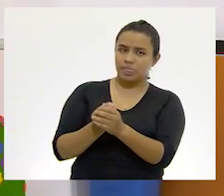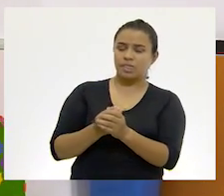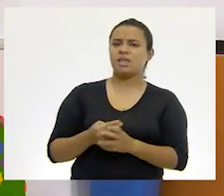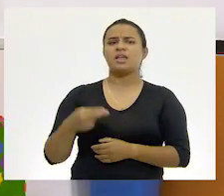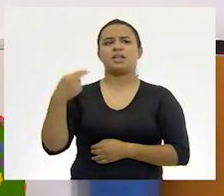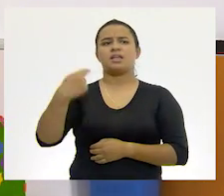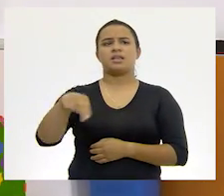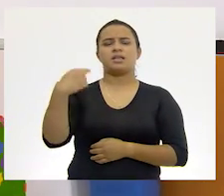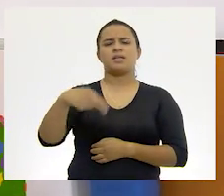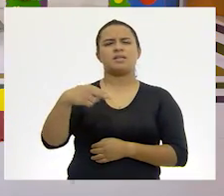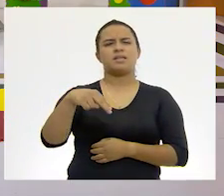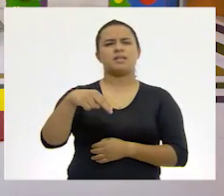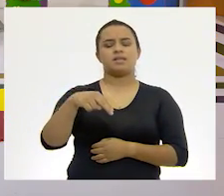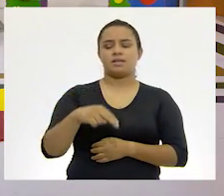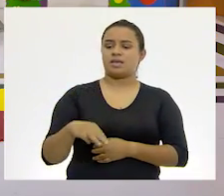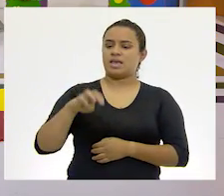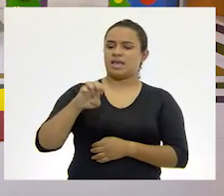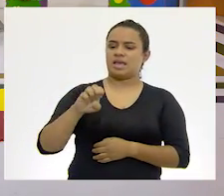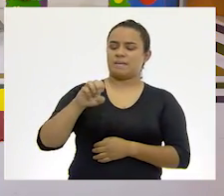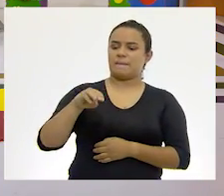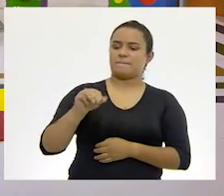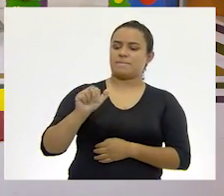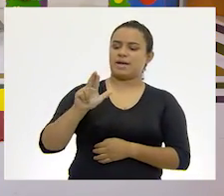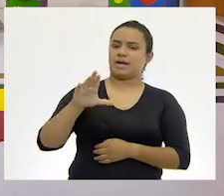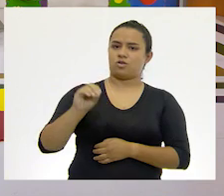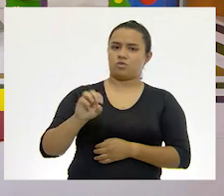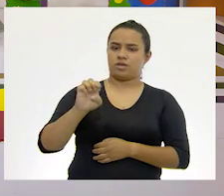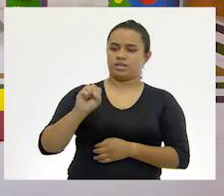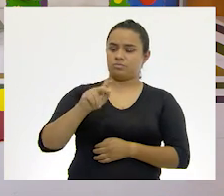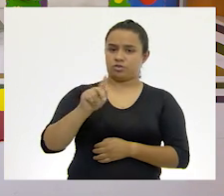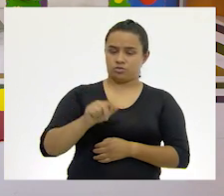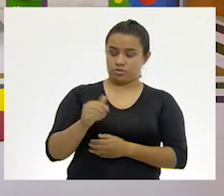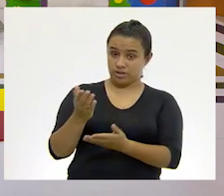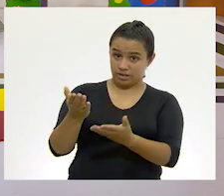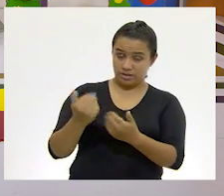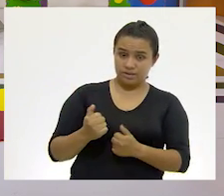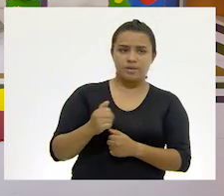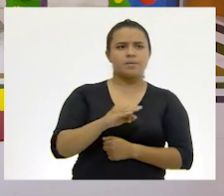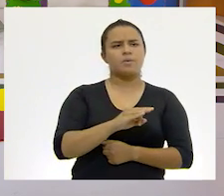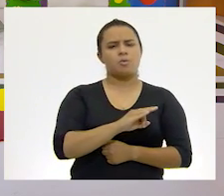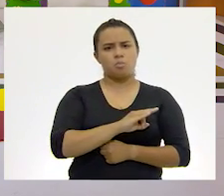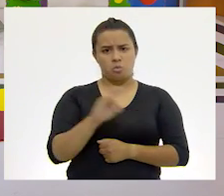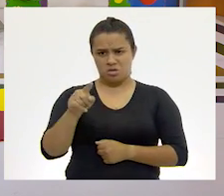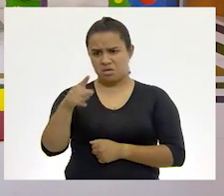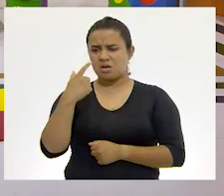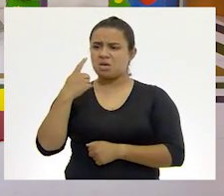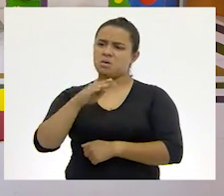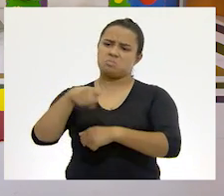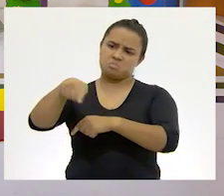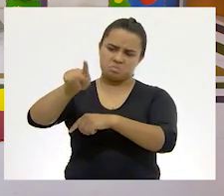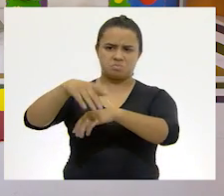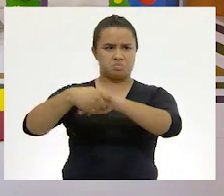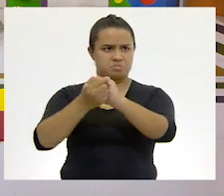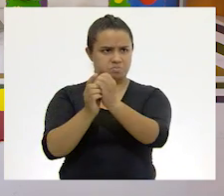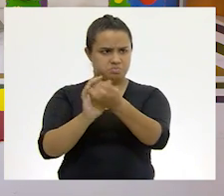llama Marta Espinosa. Marta Espinosa. Vamos a recibirla. Si quieres, te puedes ir a lavar las